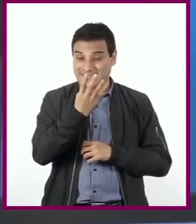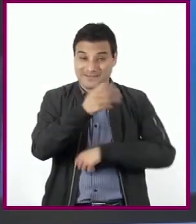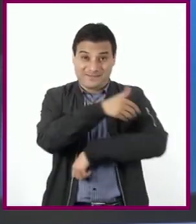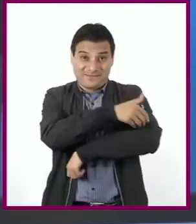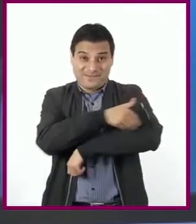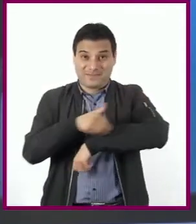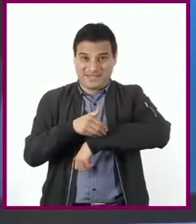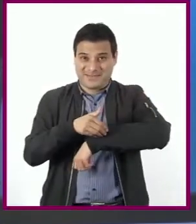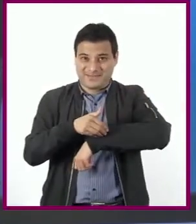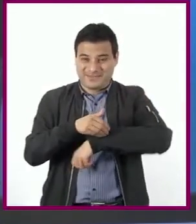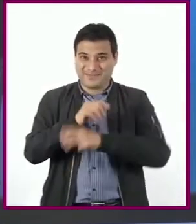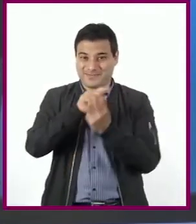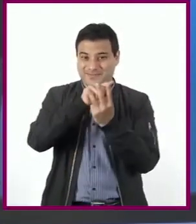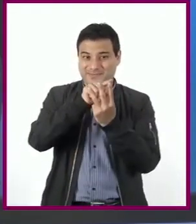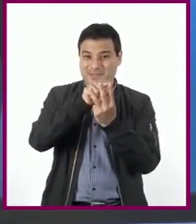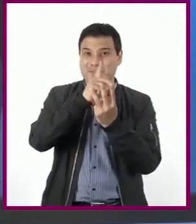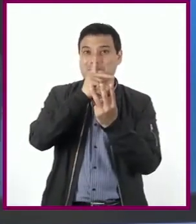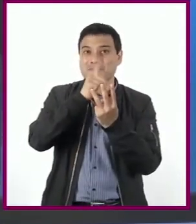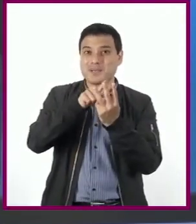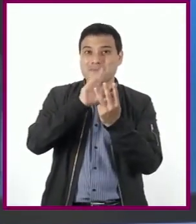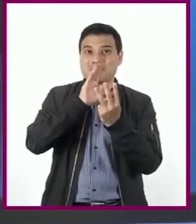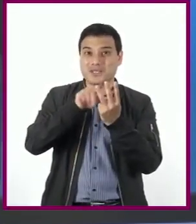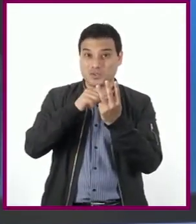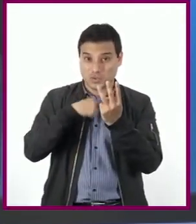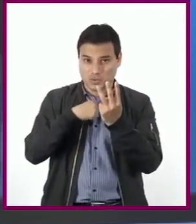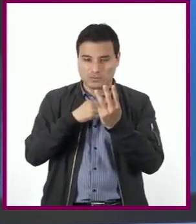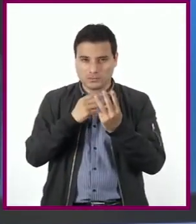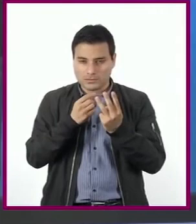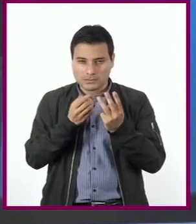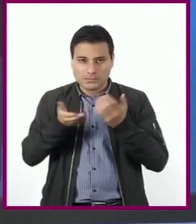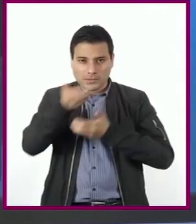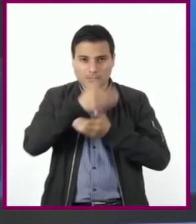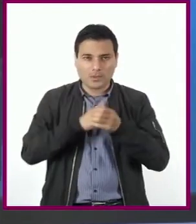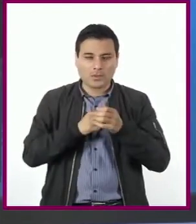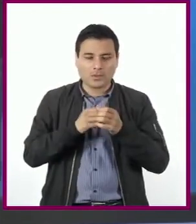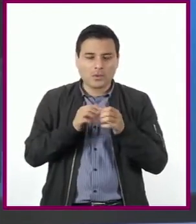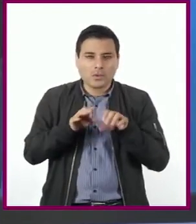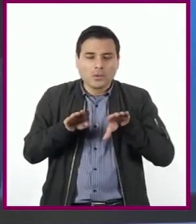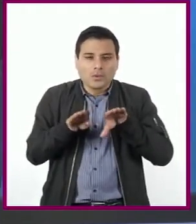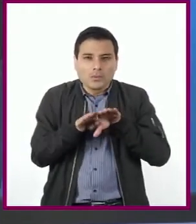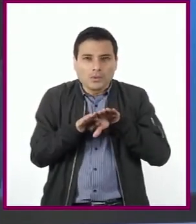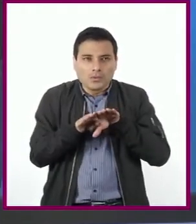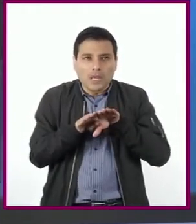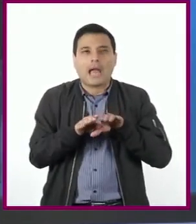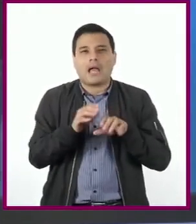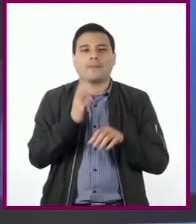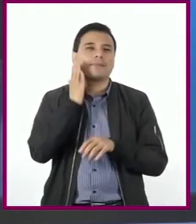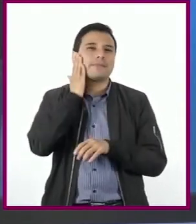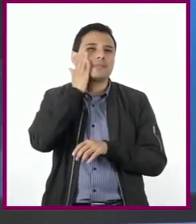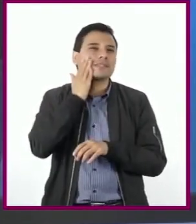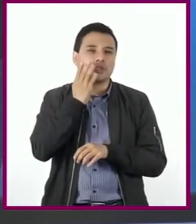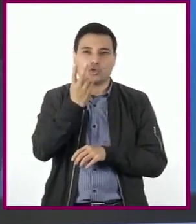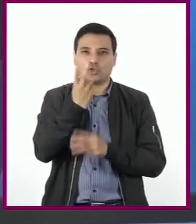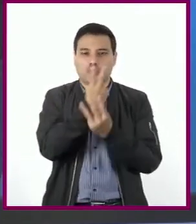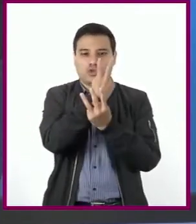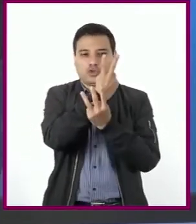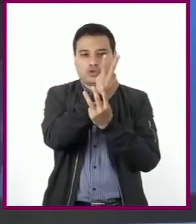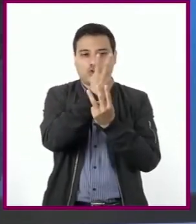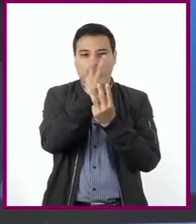familia de forma equitativa. Encontré que le correspondían 2 a cada quien.